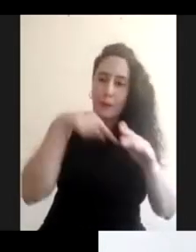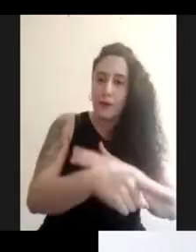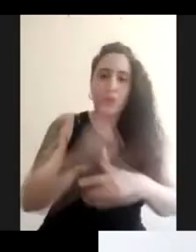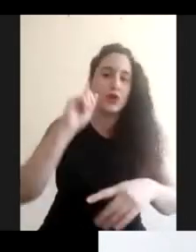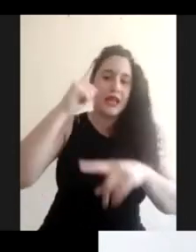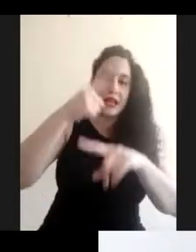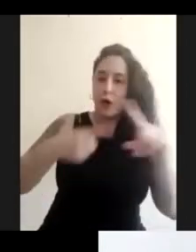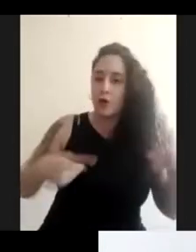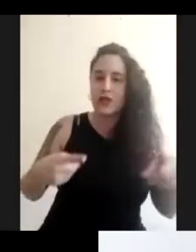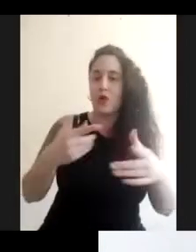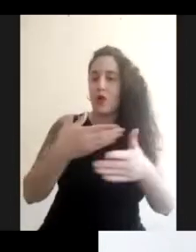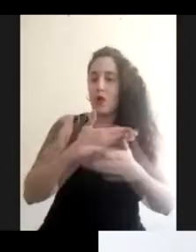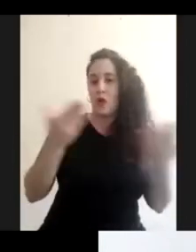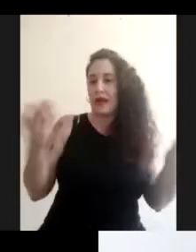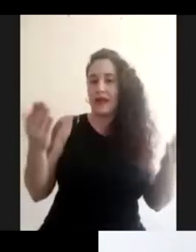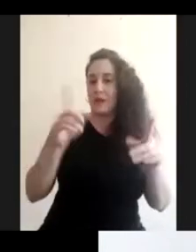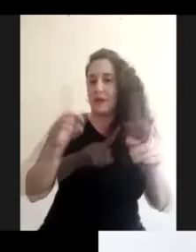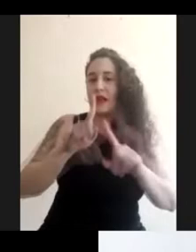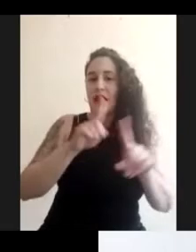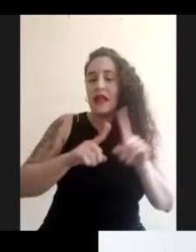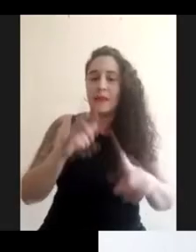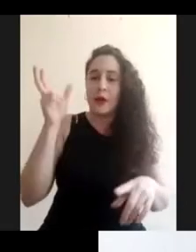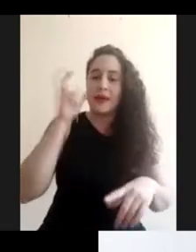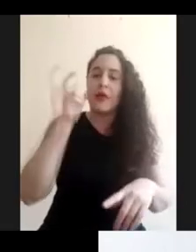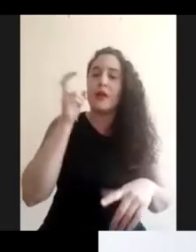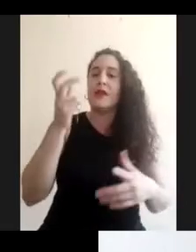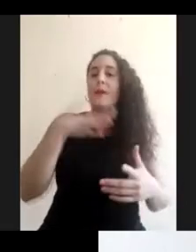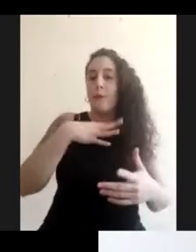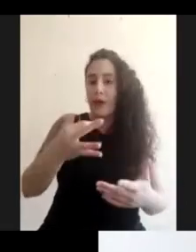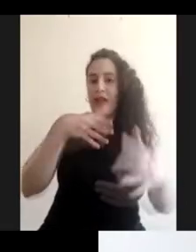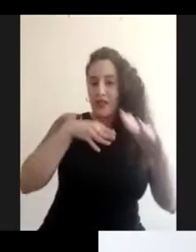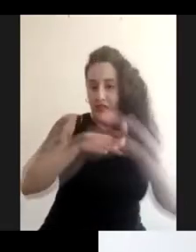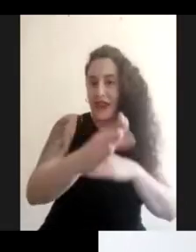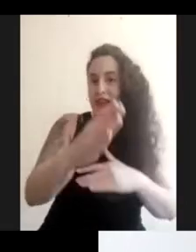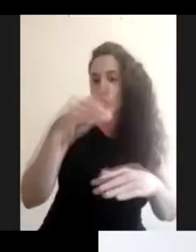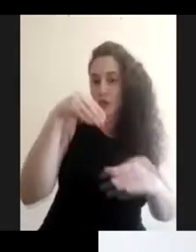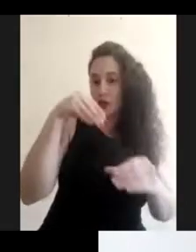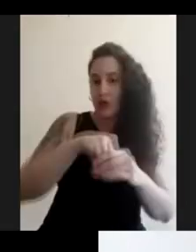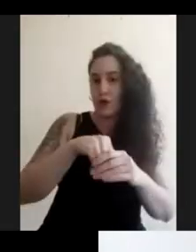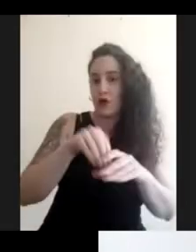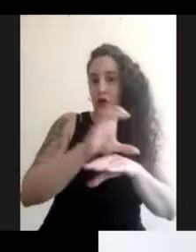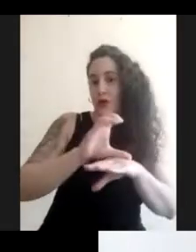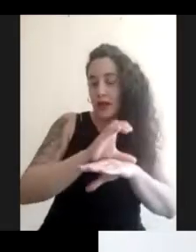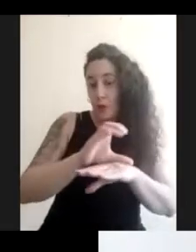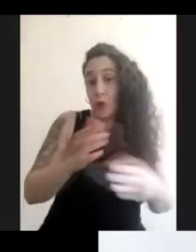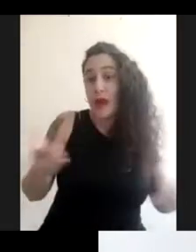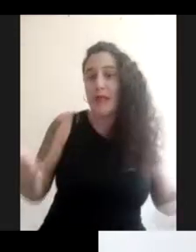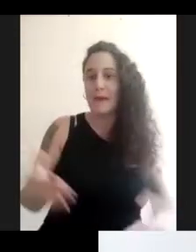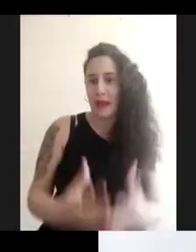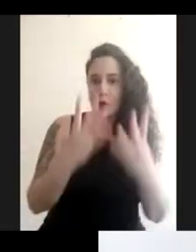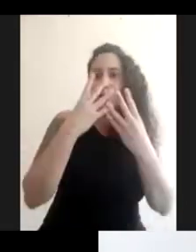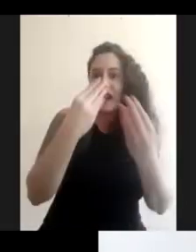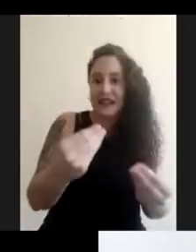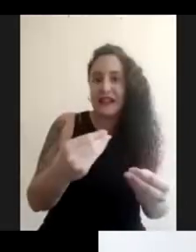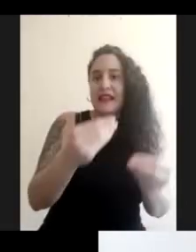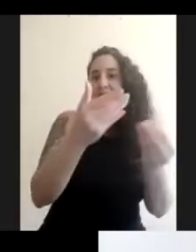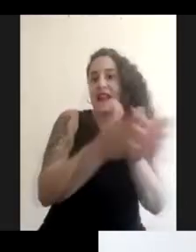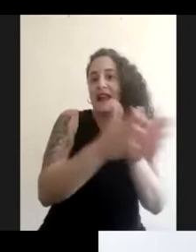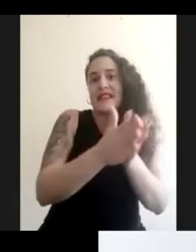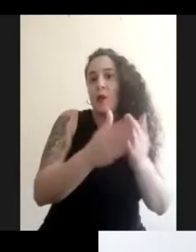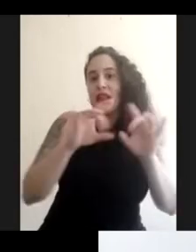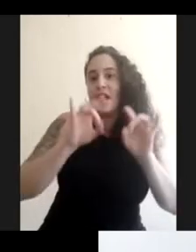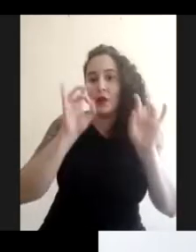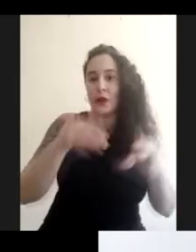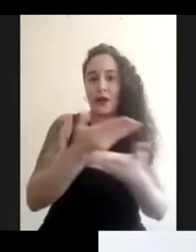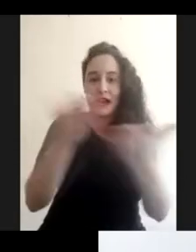sordos profundos, sean hipoacúsicos, con cualquier tipo de problemática auditiva, pueda acceder a esos contenidos curriculares, para que ellos puedan entender la